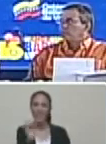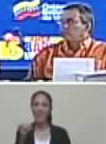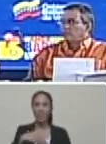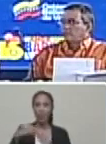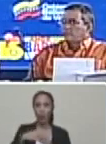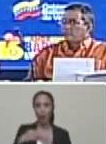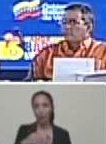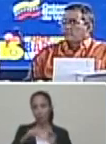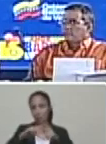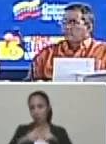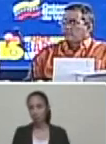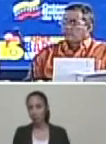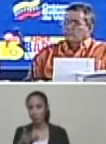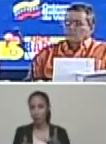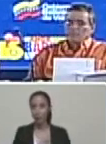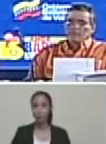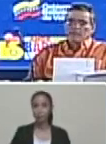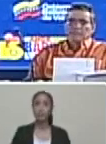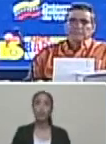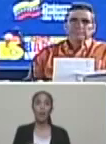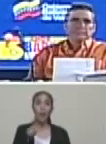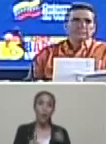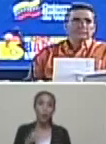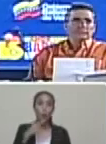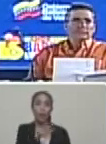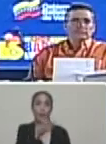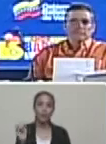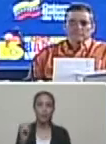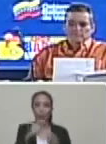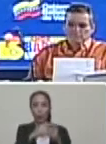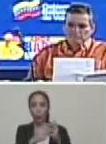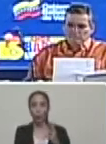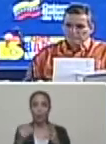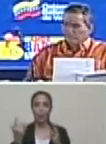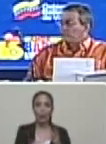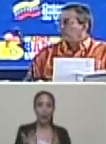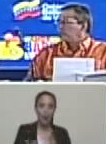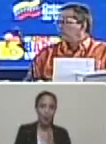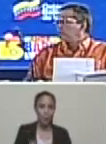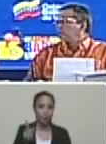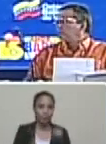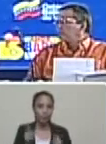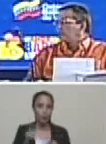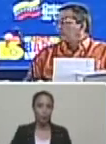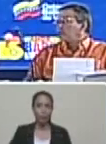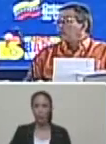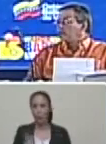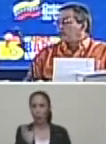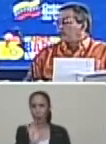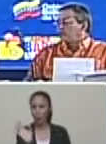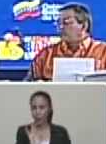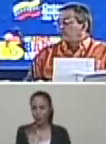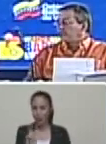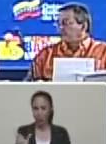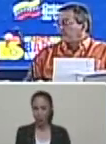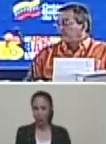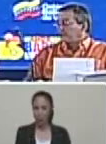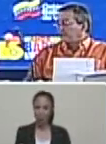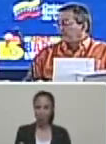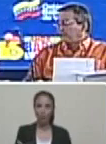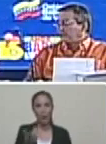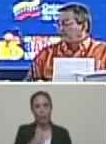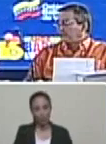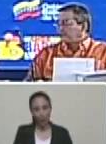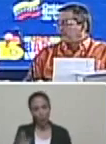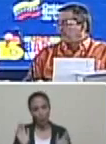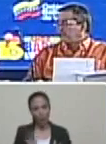examen. Sabemos que hay otros que cuestan 300. Promedio bajitísimo, puso el ministro Jorge Marte. Pero bueno, vamos